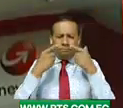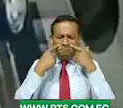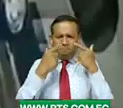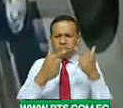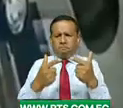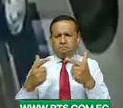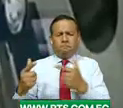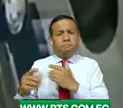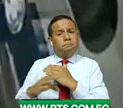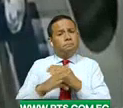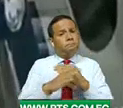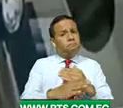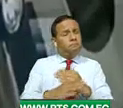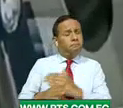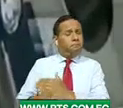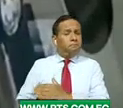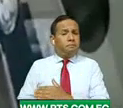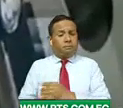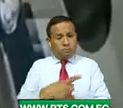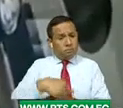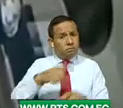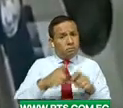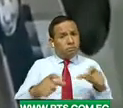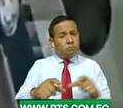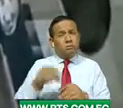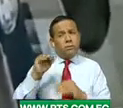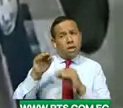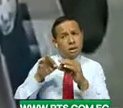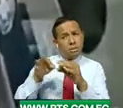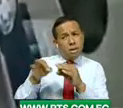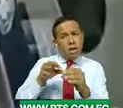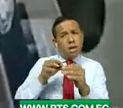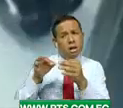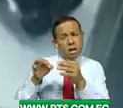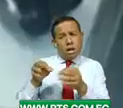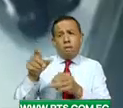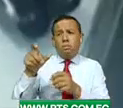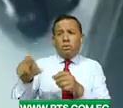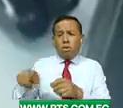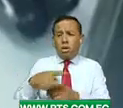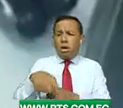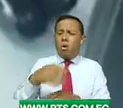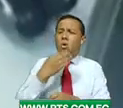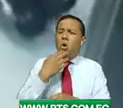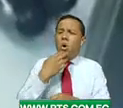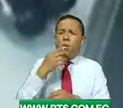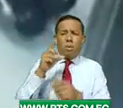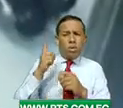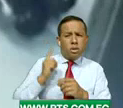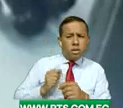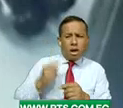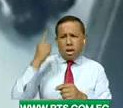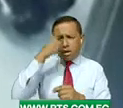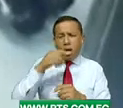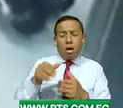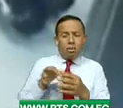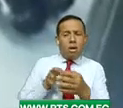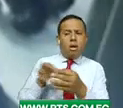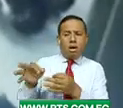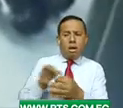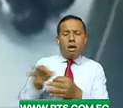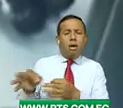Los perjudicados dieron detalles a la policía de las características físicas de estas personas armadas, informó Charlie